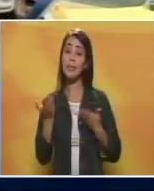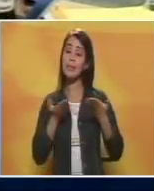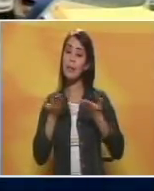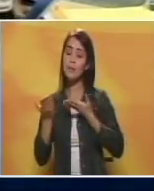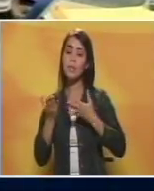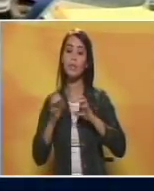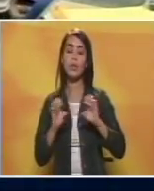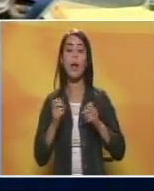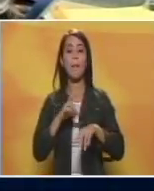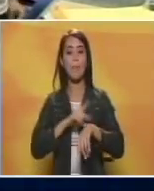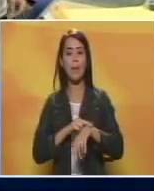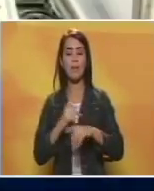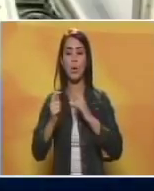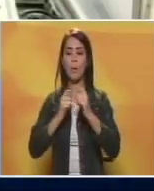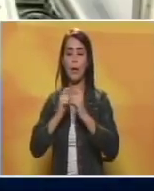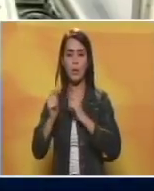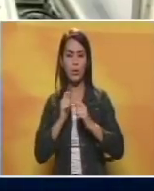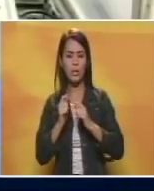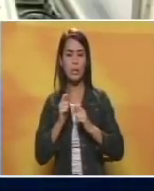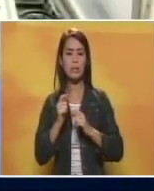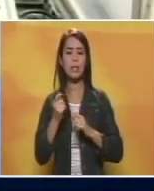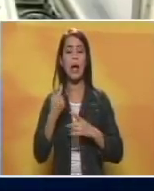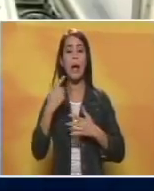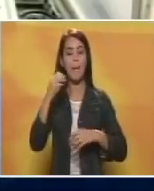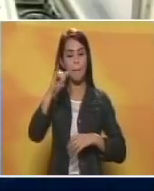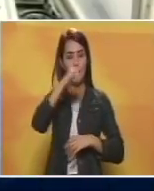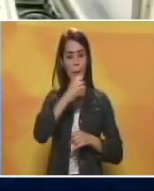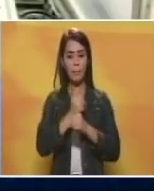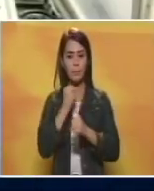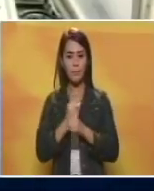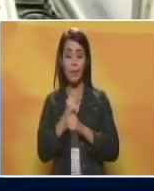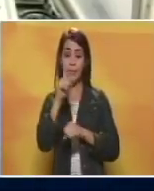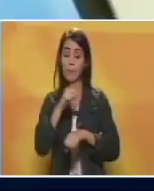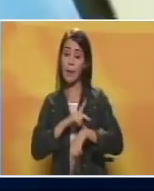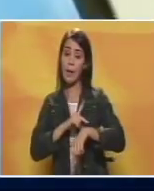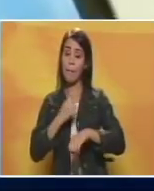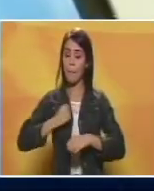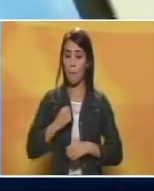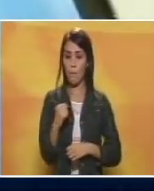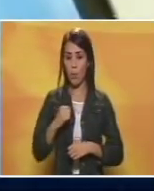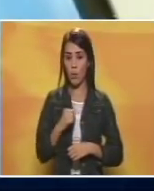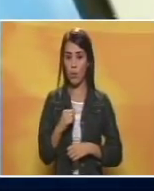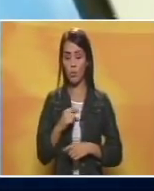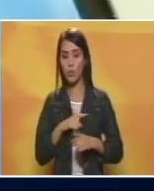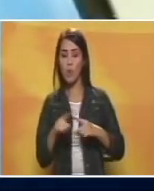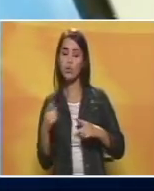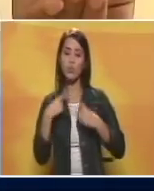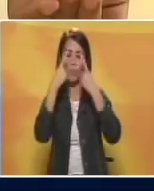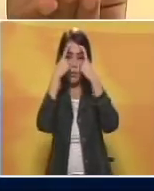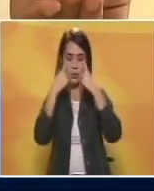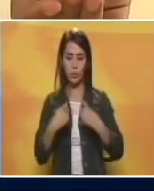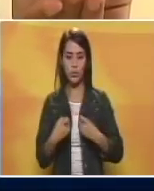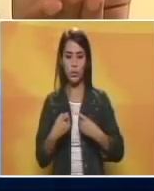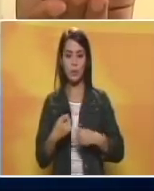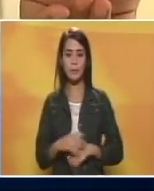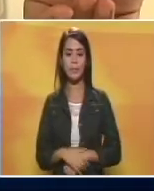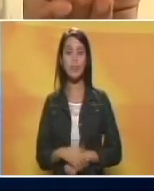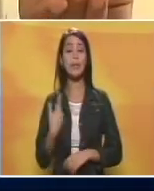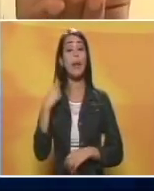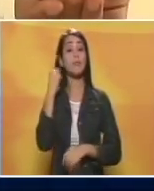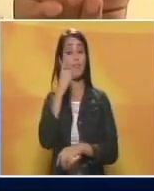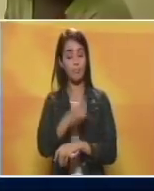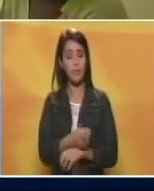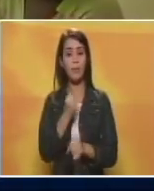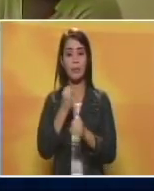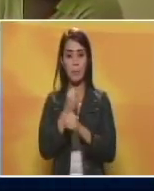electoral médicos, periodistas, bomberos, pilotos comerciales y funcionarios de orden público, entre otros profesionales que deban laborar